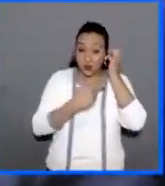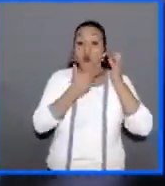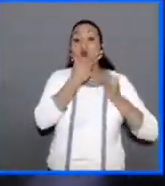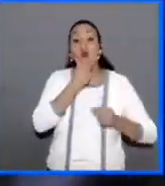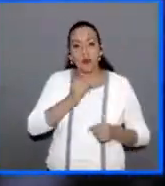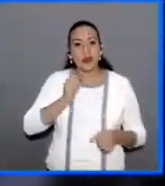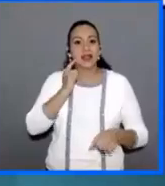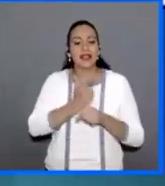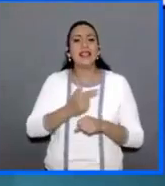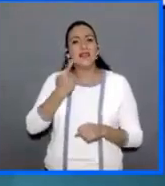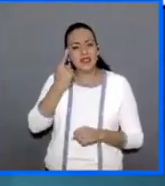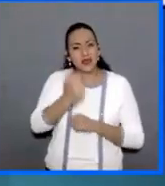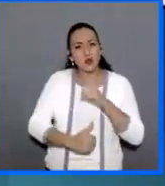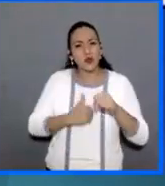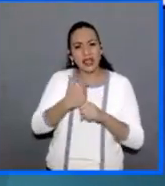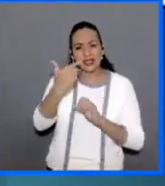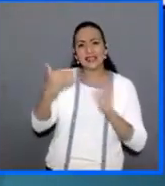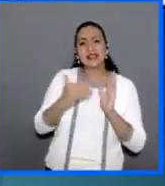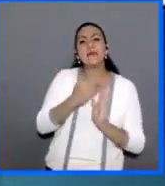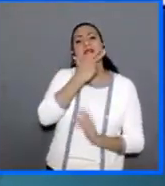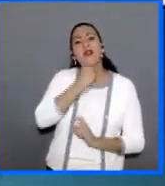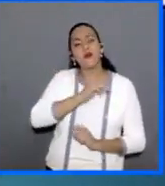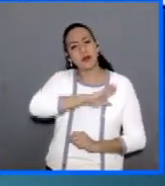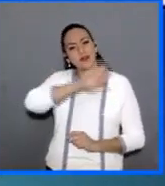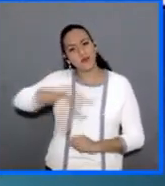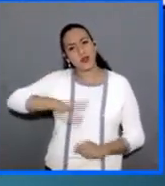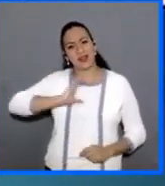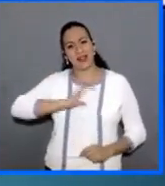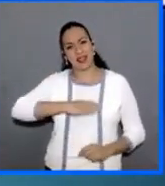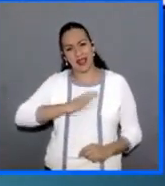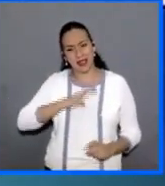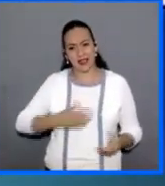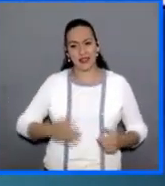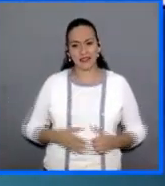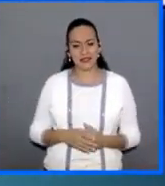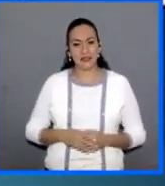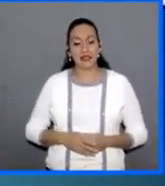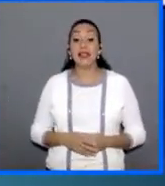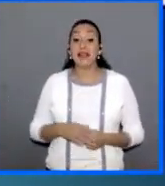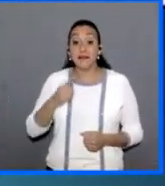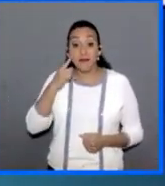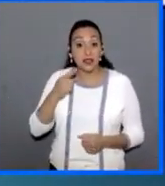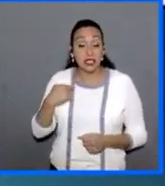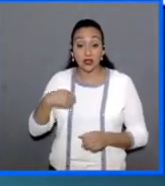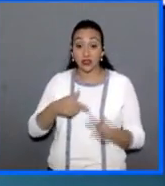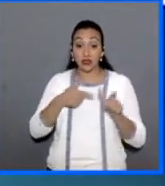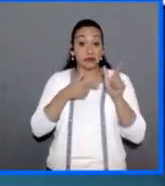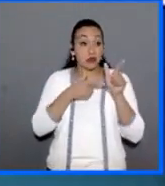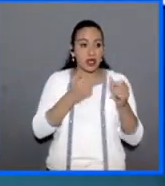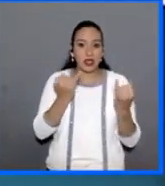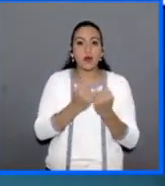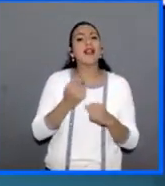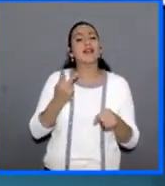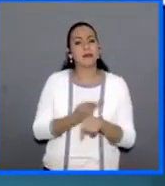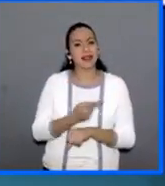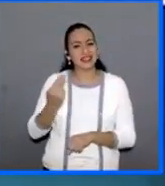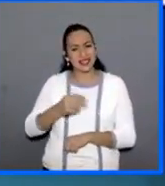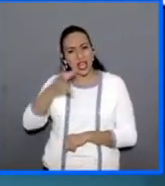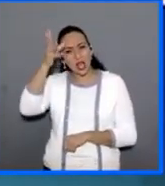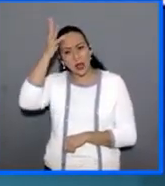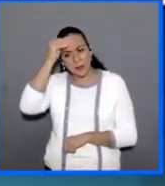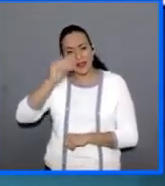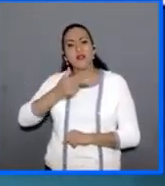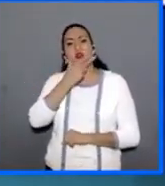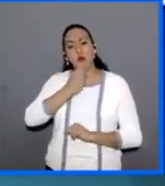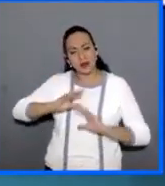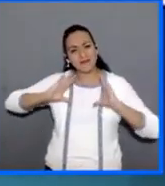por esta enfermedad. Si seguimos haciendo lo mismo, los hombres seguirán llegando tarde. Necesitamos cambiar la forma de comunicar, de atender y